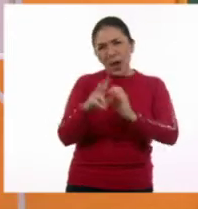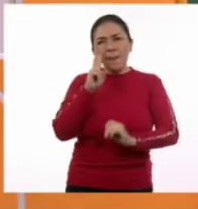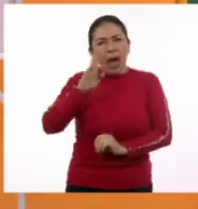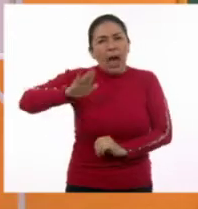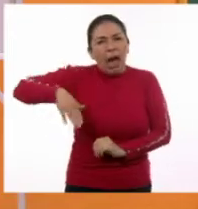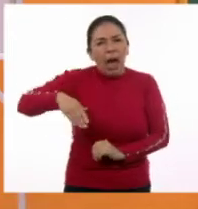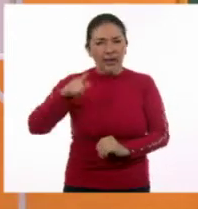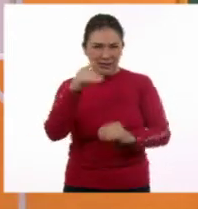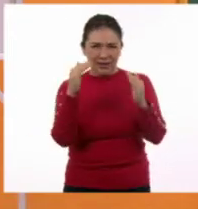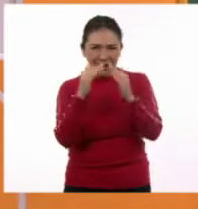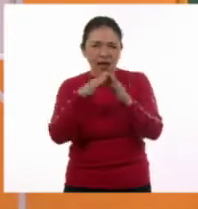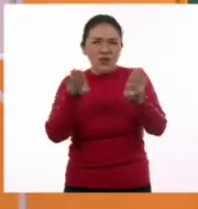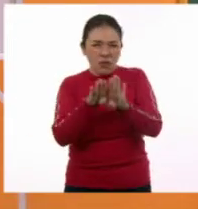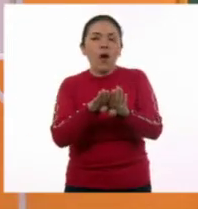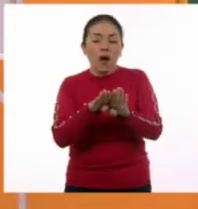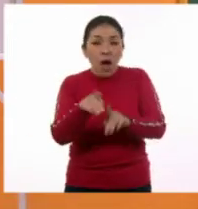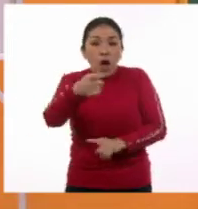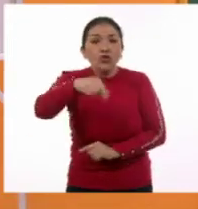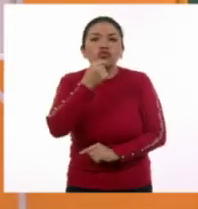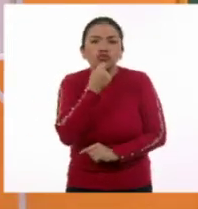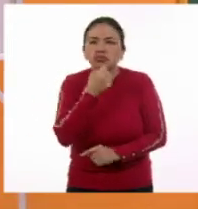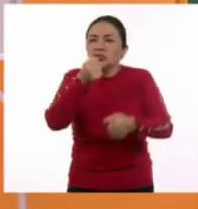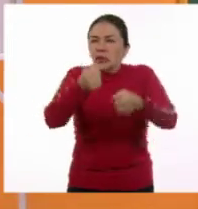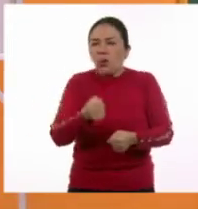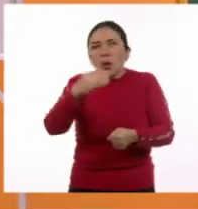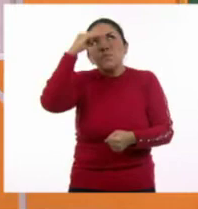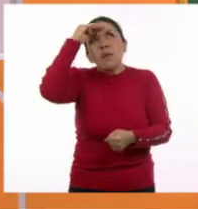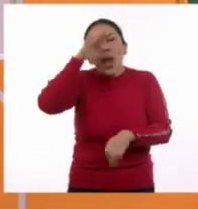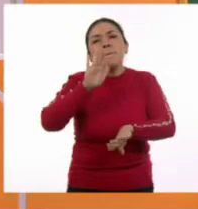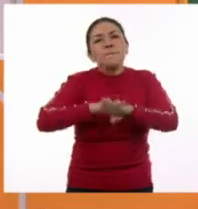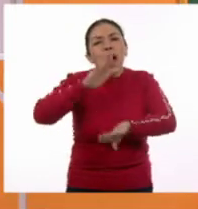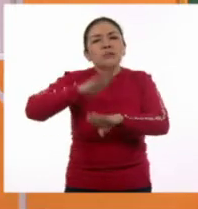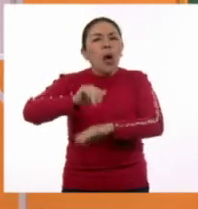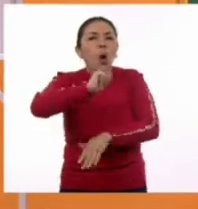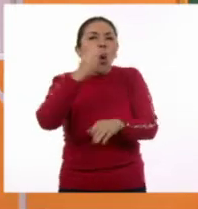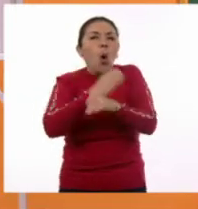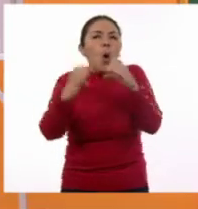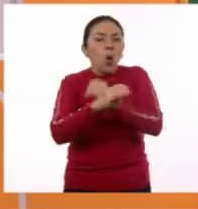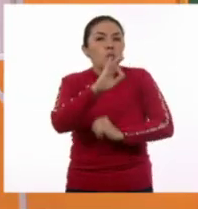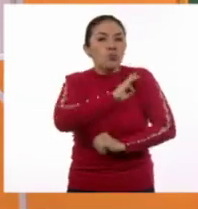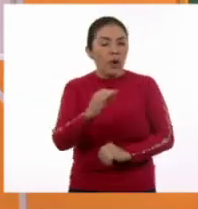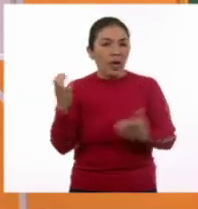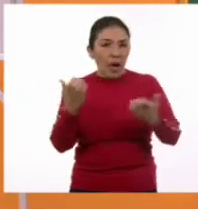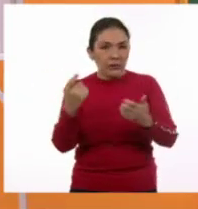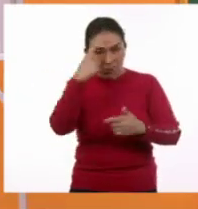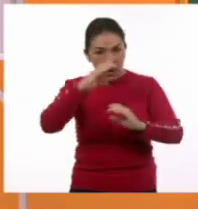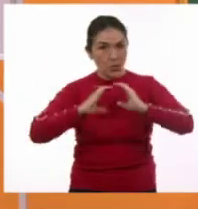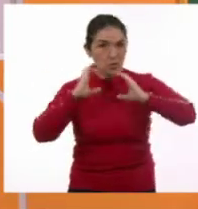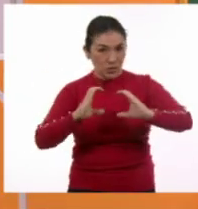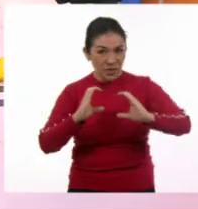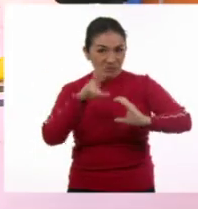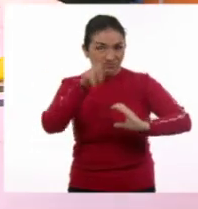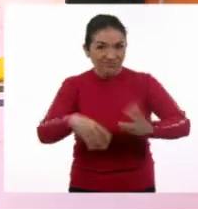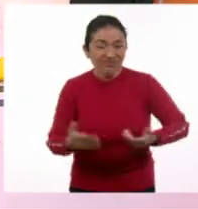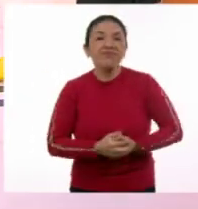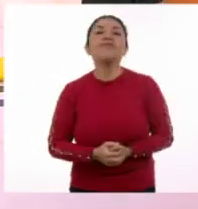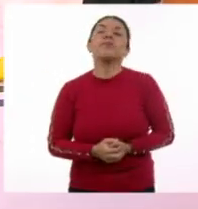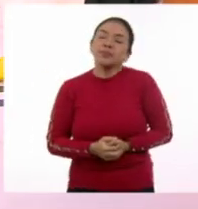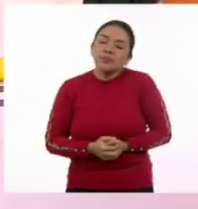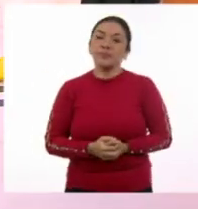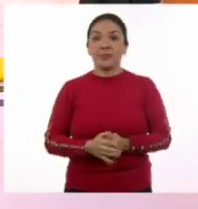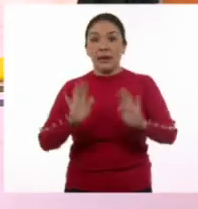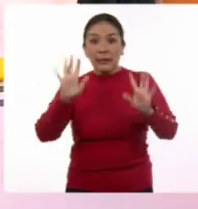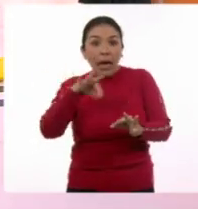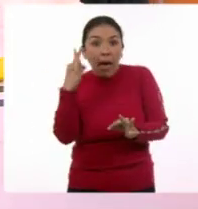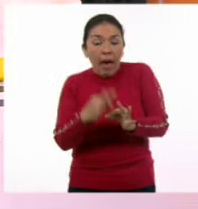en casa los niños y niñas seguramente también pensaron en otras medidas que podríamos usar cierto muy bien ya